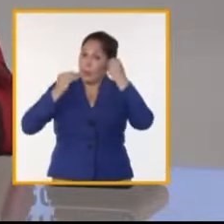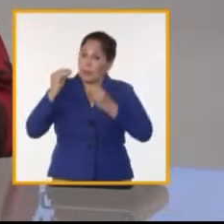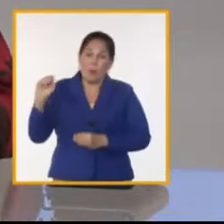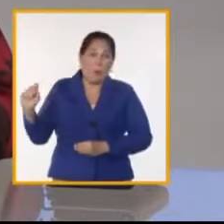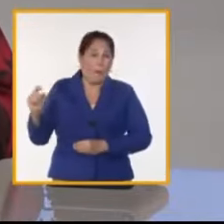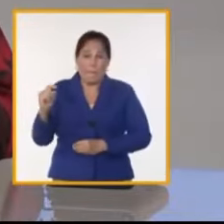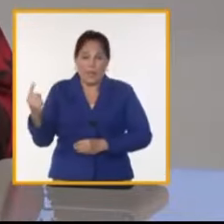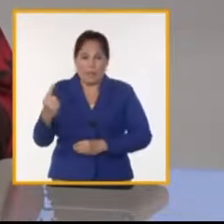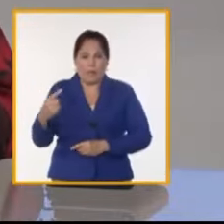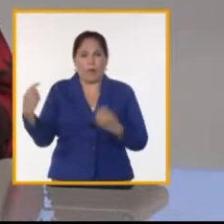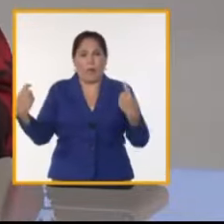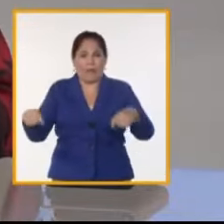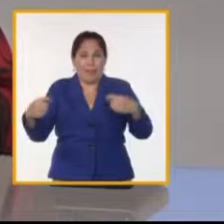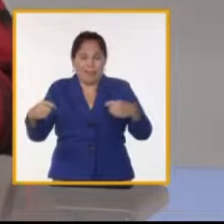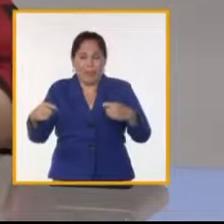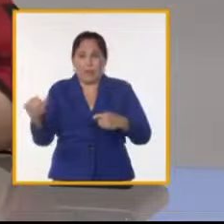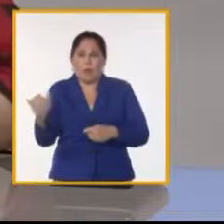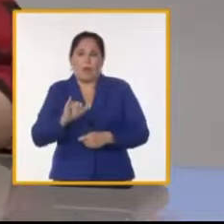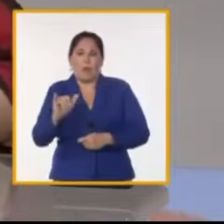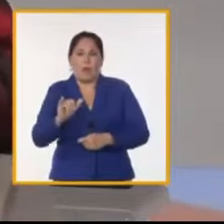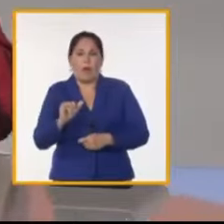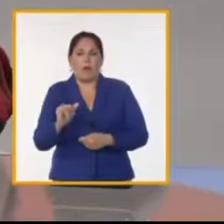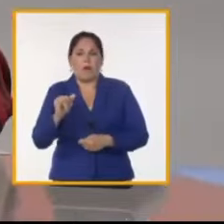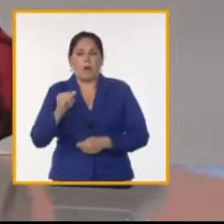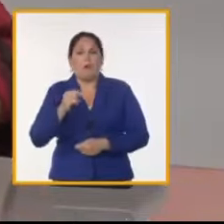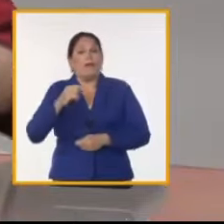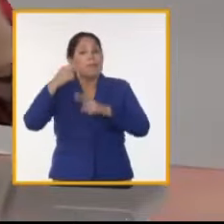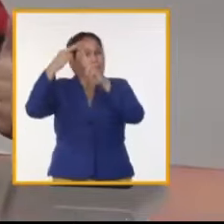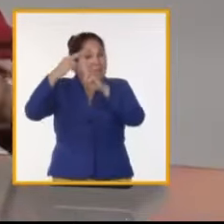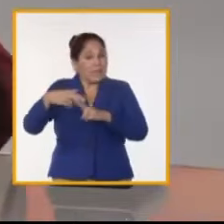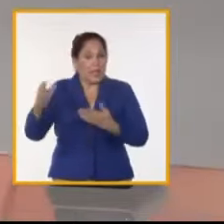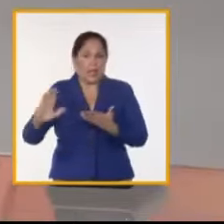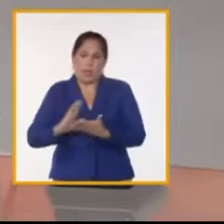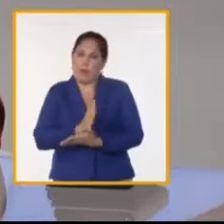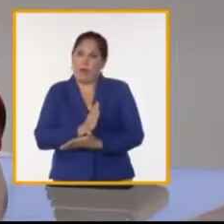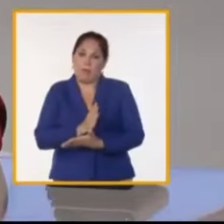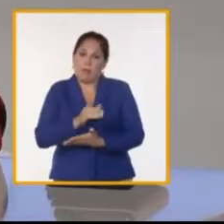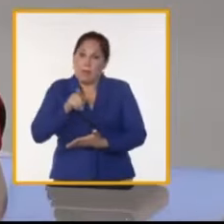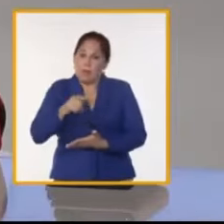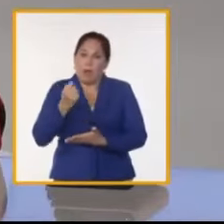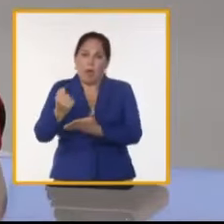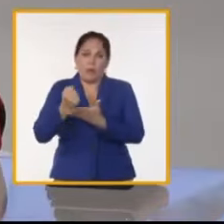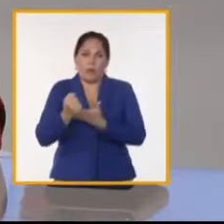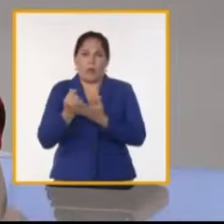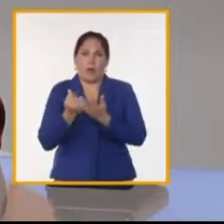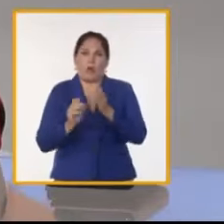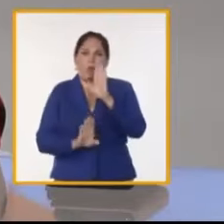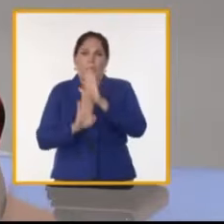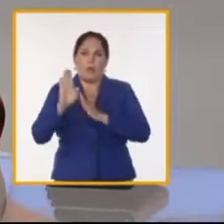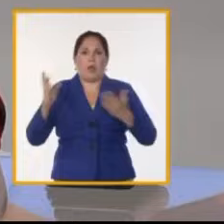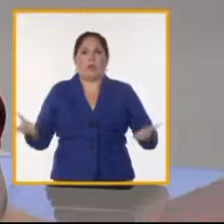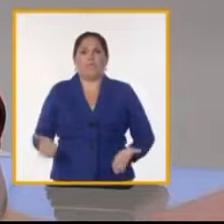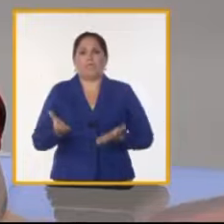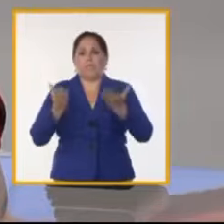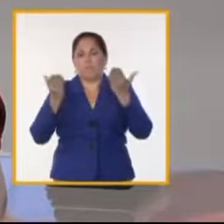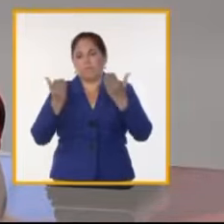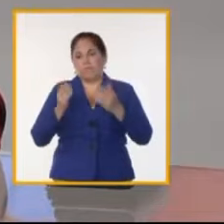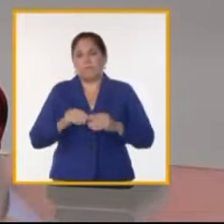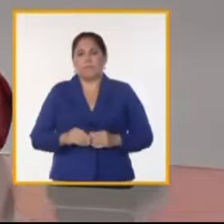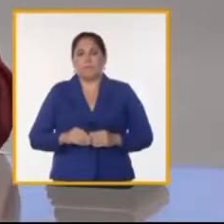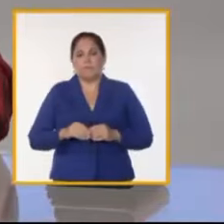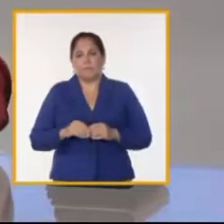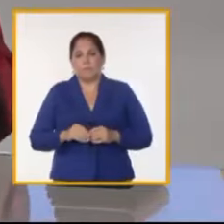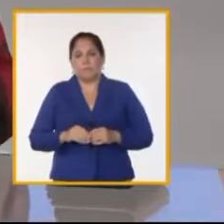paso que que Cuba necesitaría es justamente estar fuera de eh esa lista porque